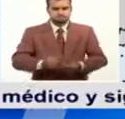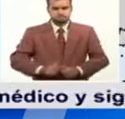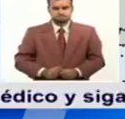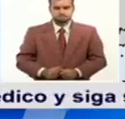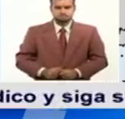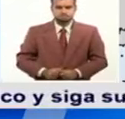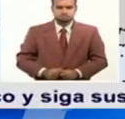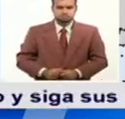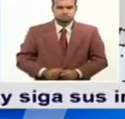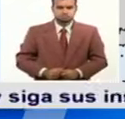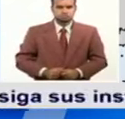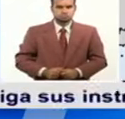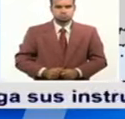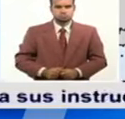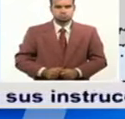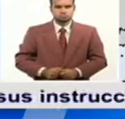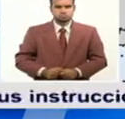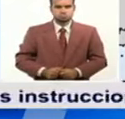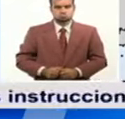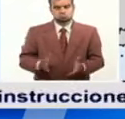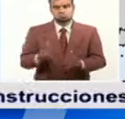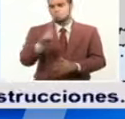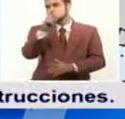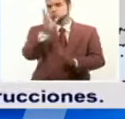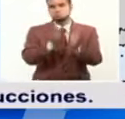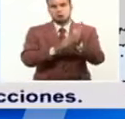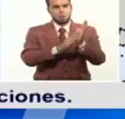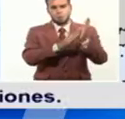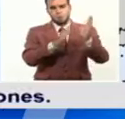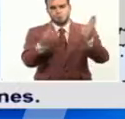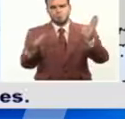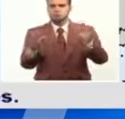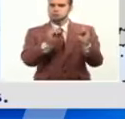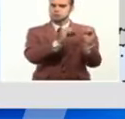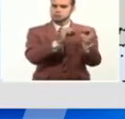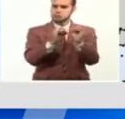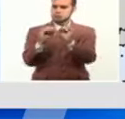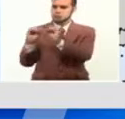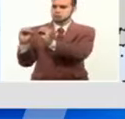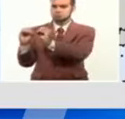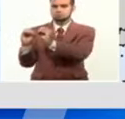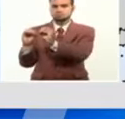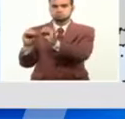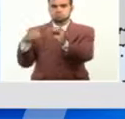realmente hacía más de un mes, hacía un mes ya que no se diagnosticaban casos